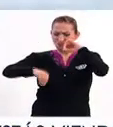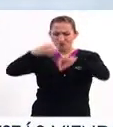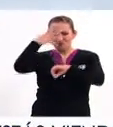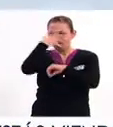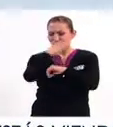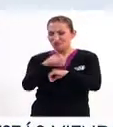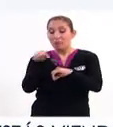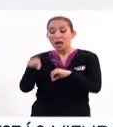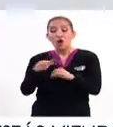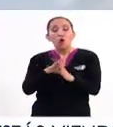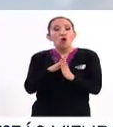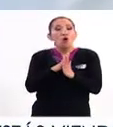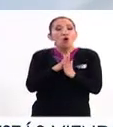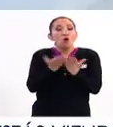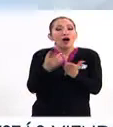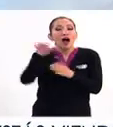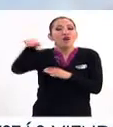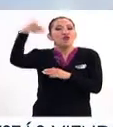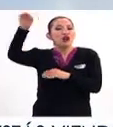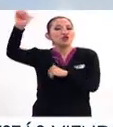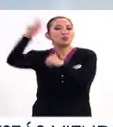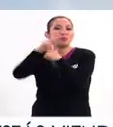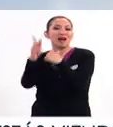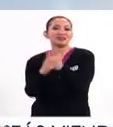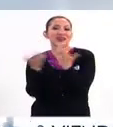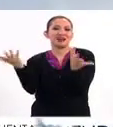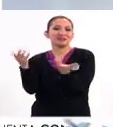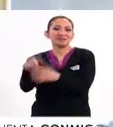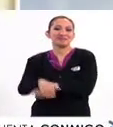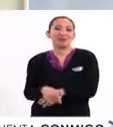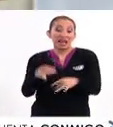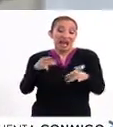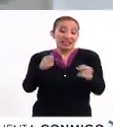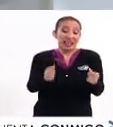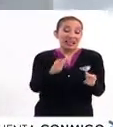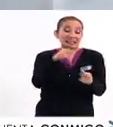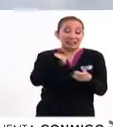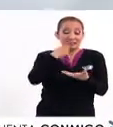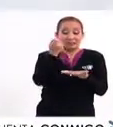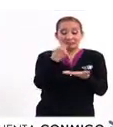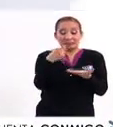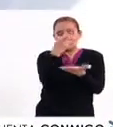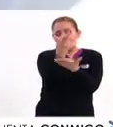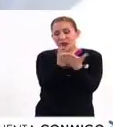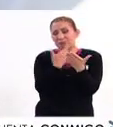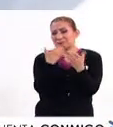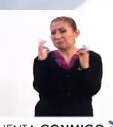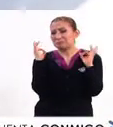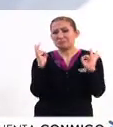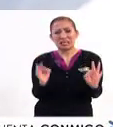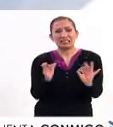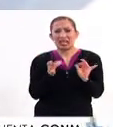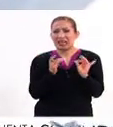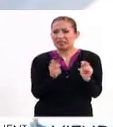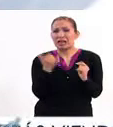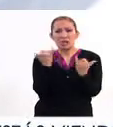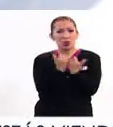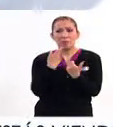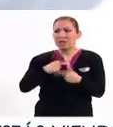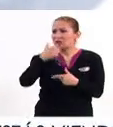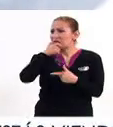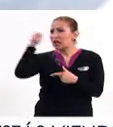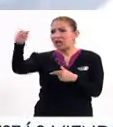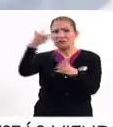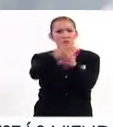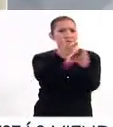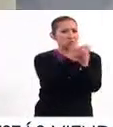buena calidad. Igual los ingleses, igual los norteamericanos, tienen una calidad muy buena. Y además pueden imprimir en 2 tintas, en 3